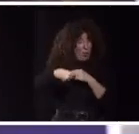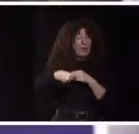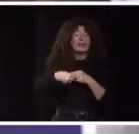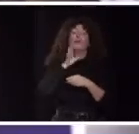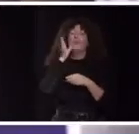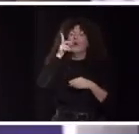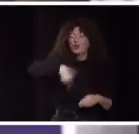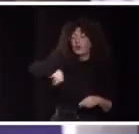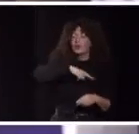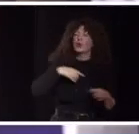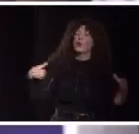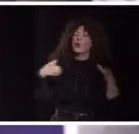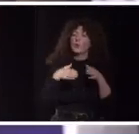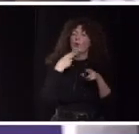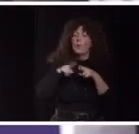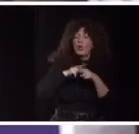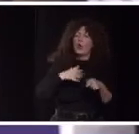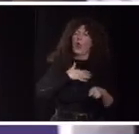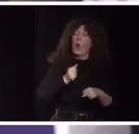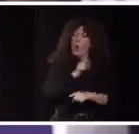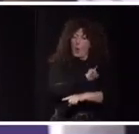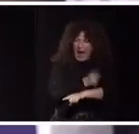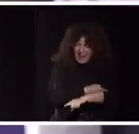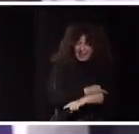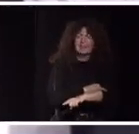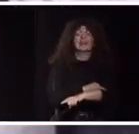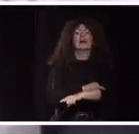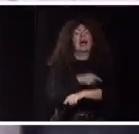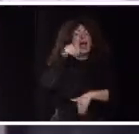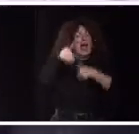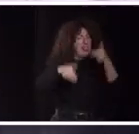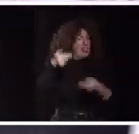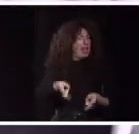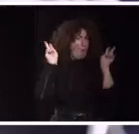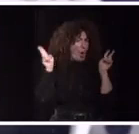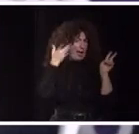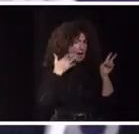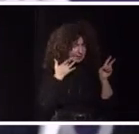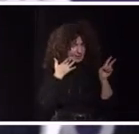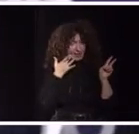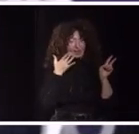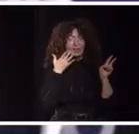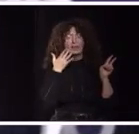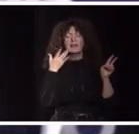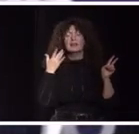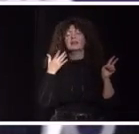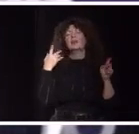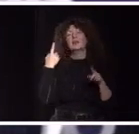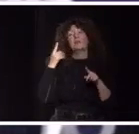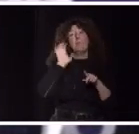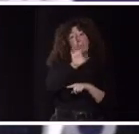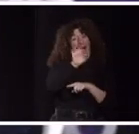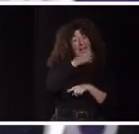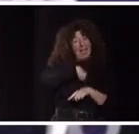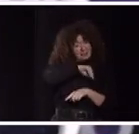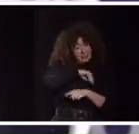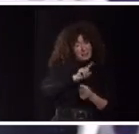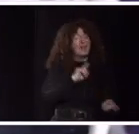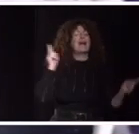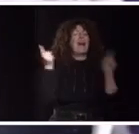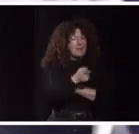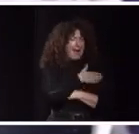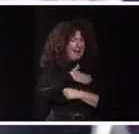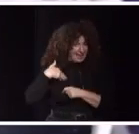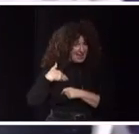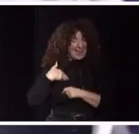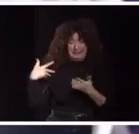porque somos una fuerza, como digo, valiente, radicalmente demócrata, que queremos cambiar nuestro país y lo hemos cambiado,